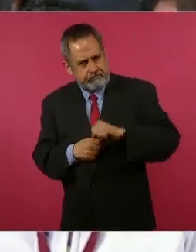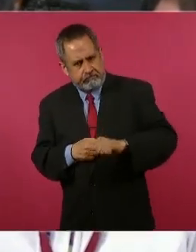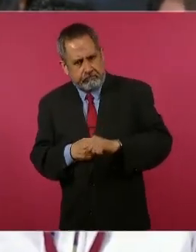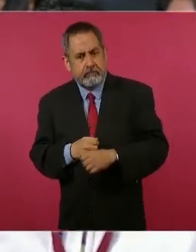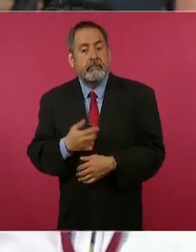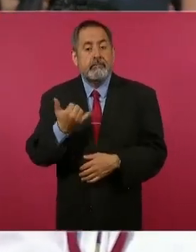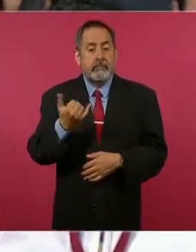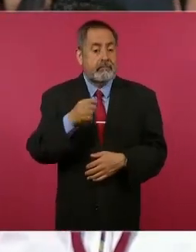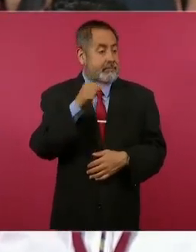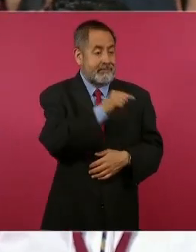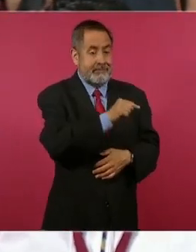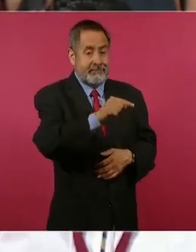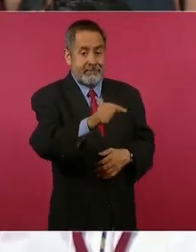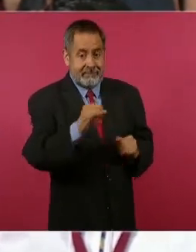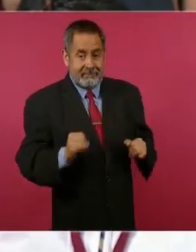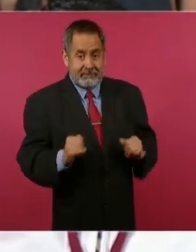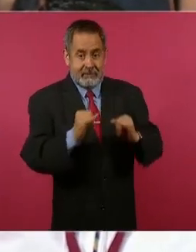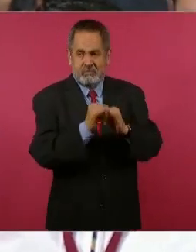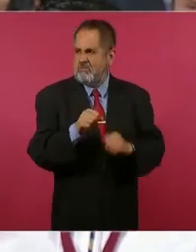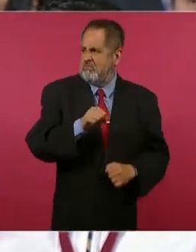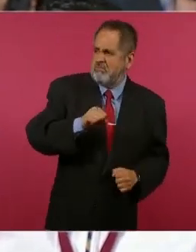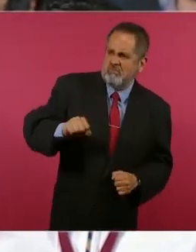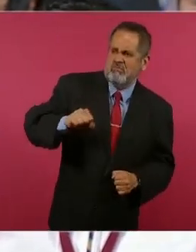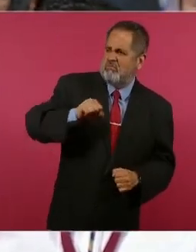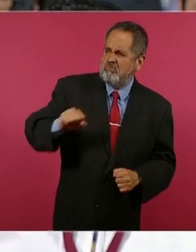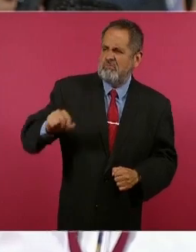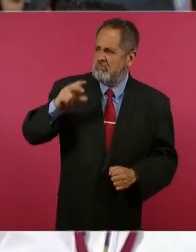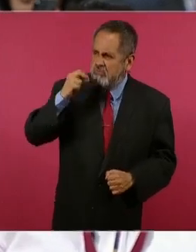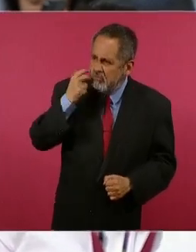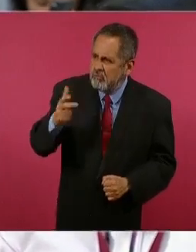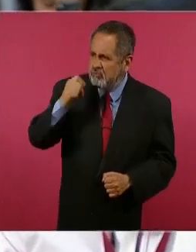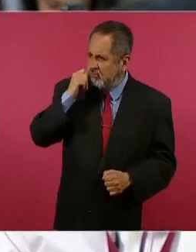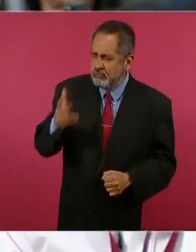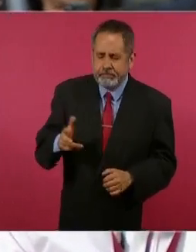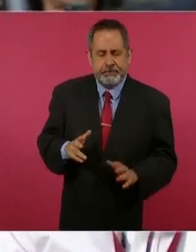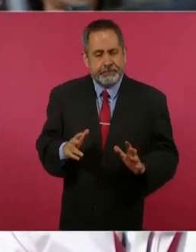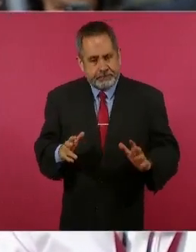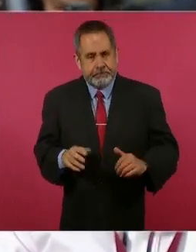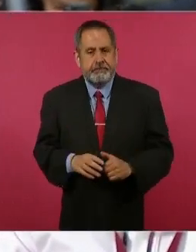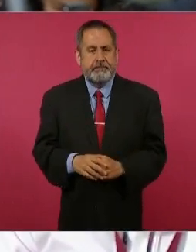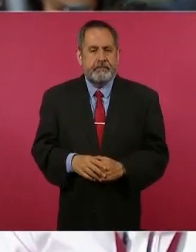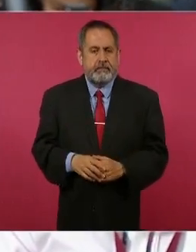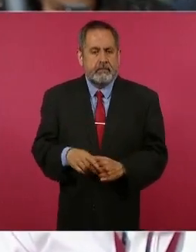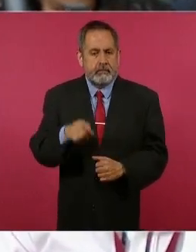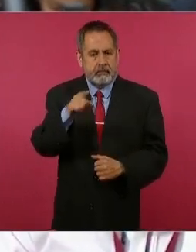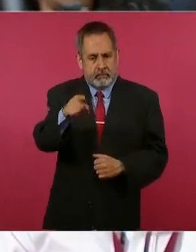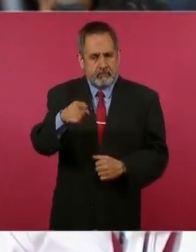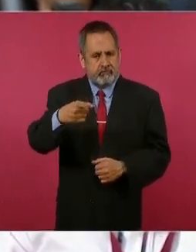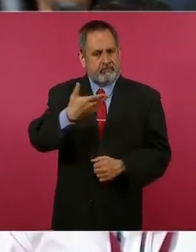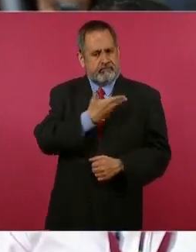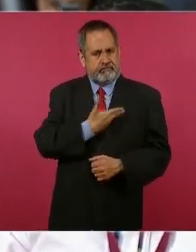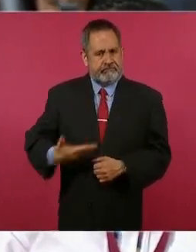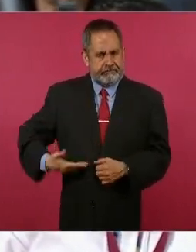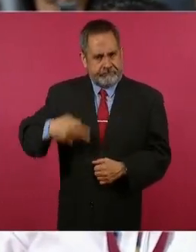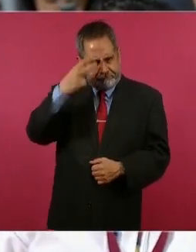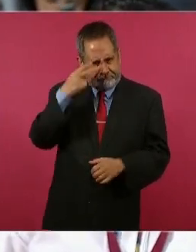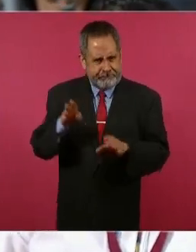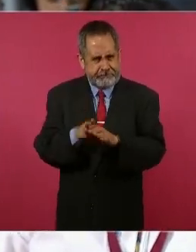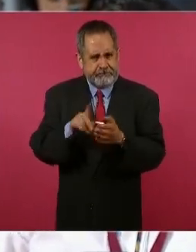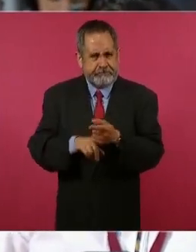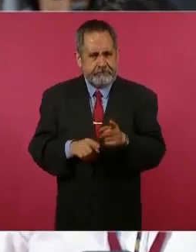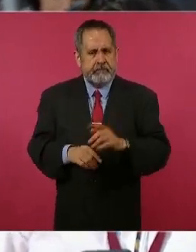enfrentan en las instituciones, con base en su propia experiencia, ya como primer mandatario de México.